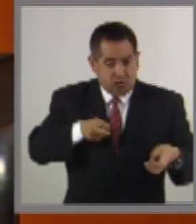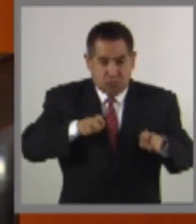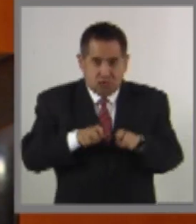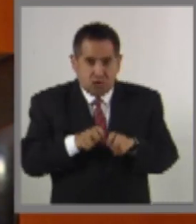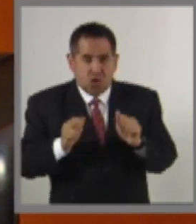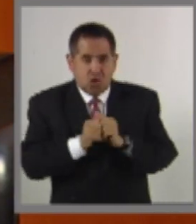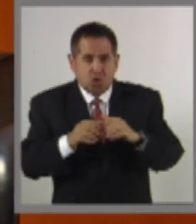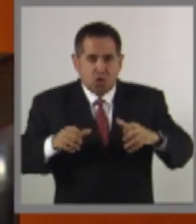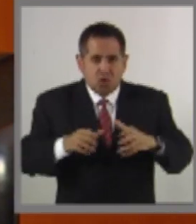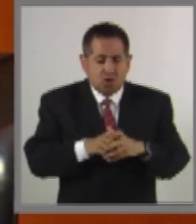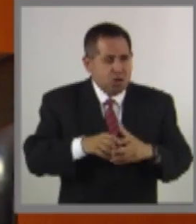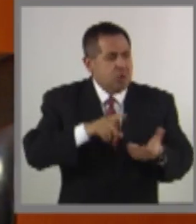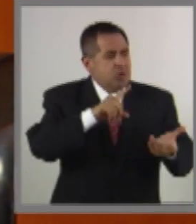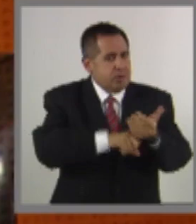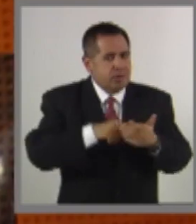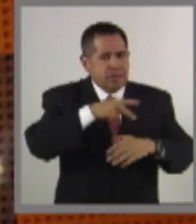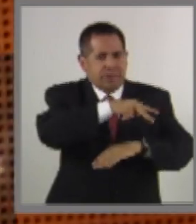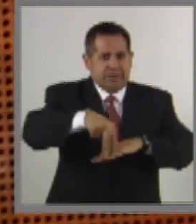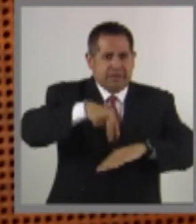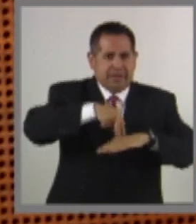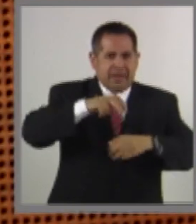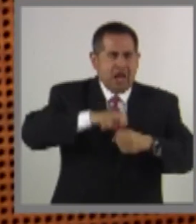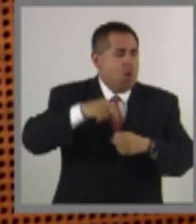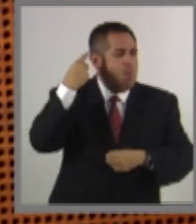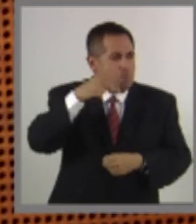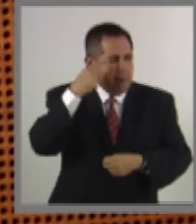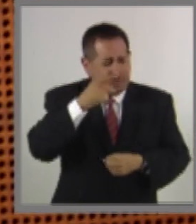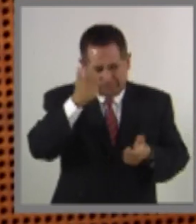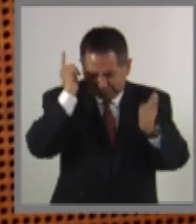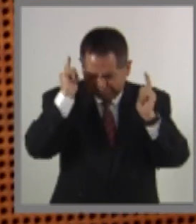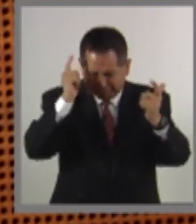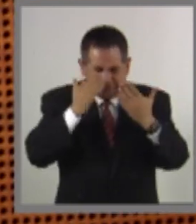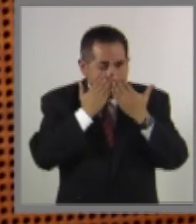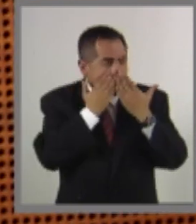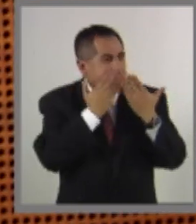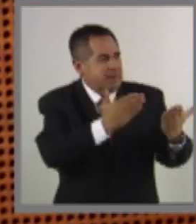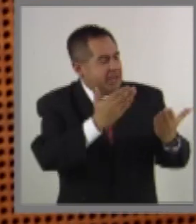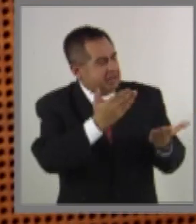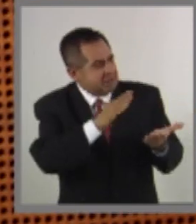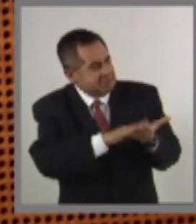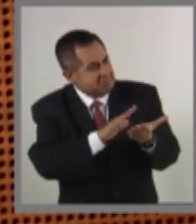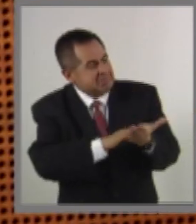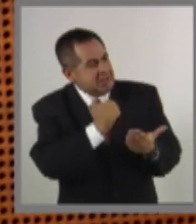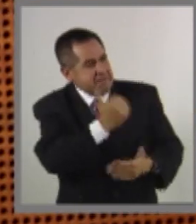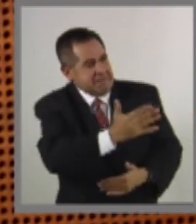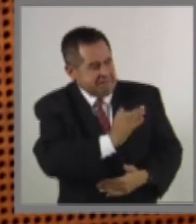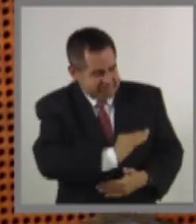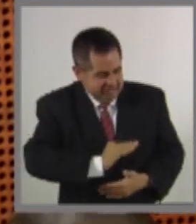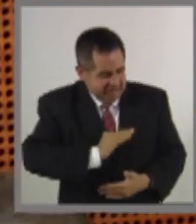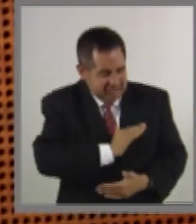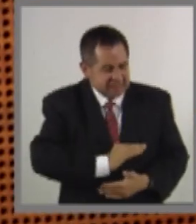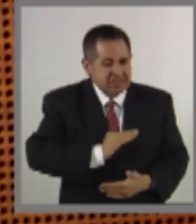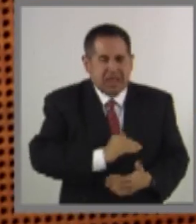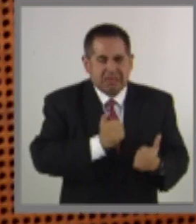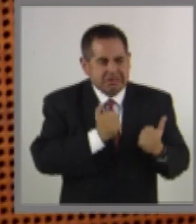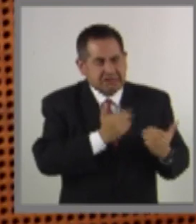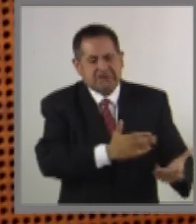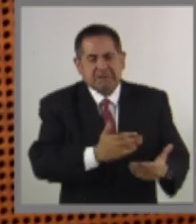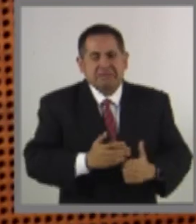y en el templete en Puebla. Le deseamos desde luego felicidad, le